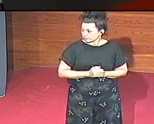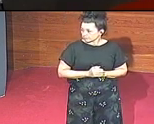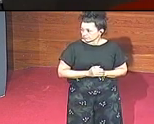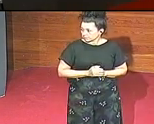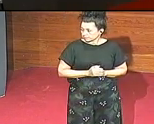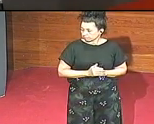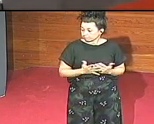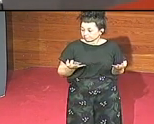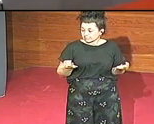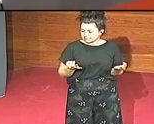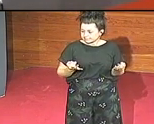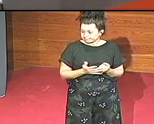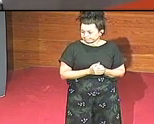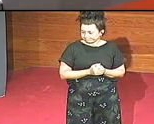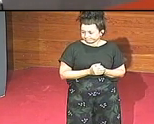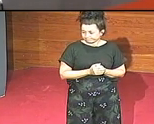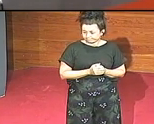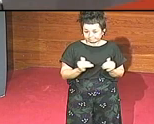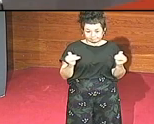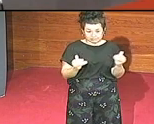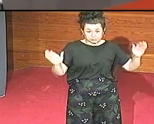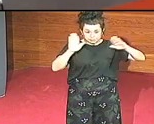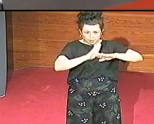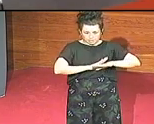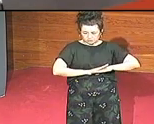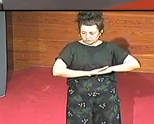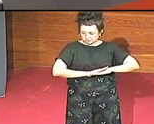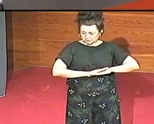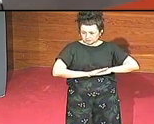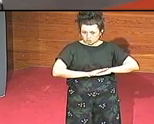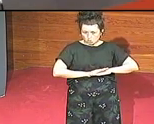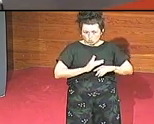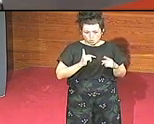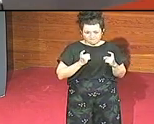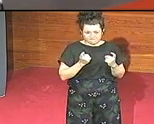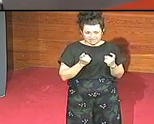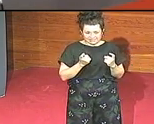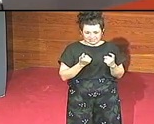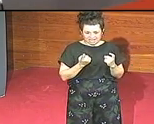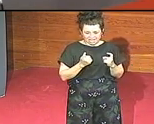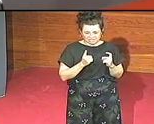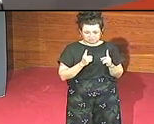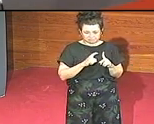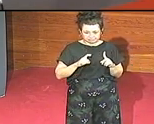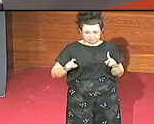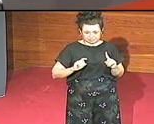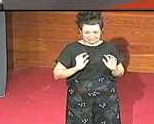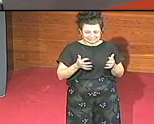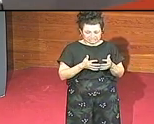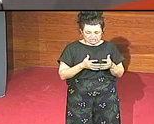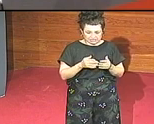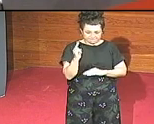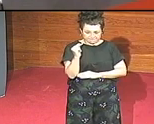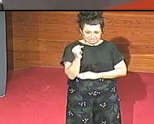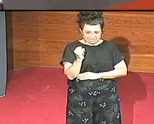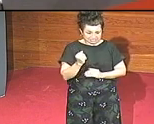y qué pasa que el jueves por la noche dices todavía me quiero hacer el de internet 3 el viernes a primera hora vas corriendo a la creacción